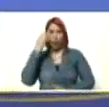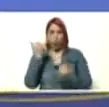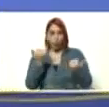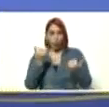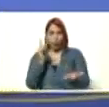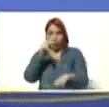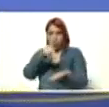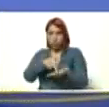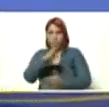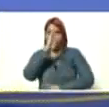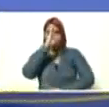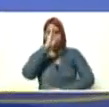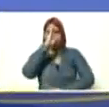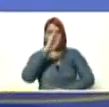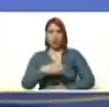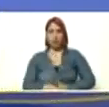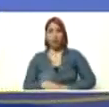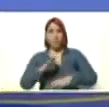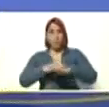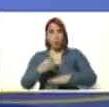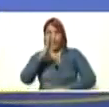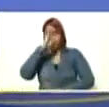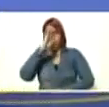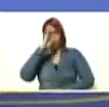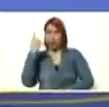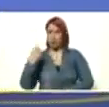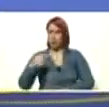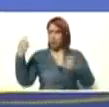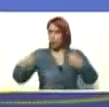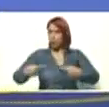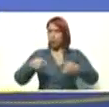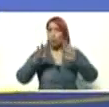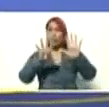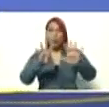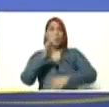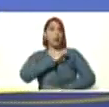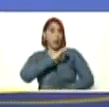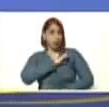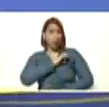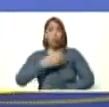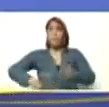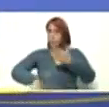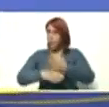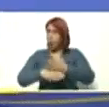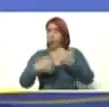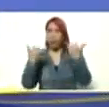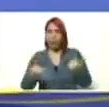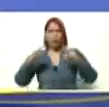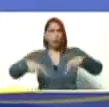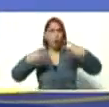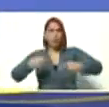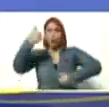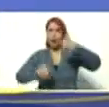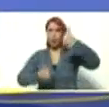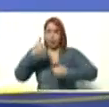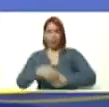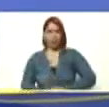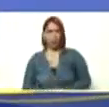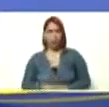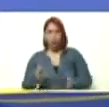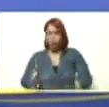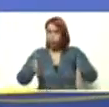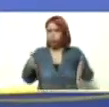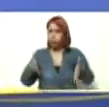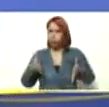esta hora, porque en Barinas tenemos un reto el 9 de enero... y vamos a lanzar un nuevo candidato para ganar